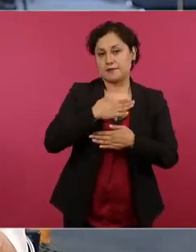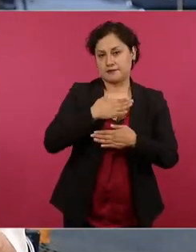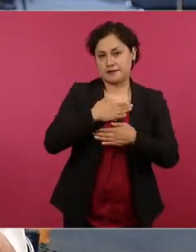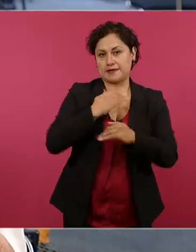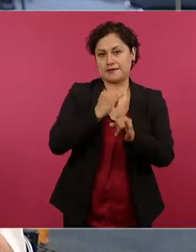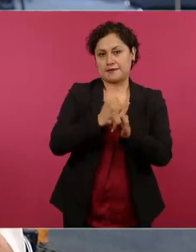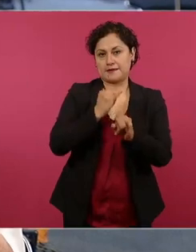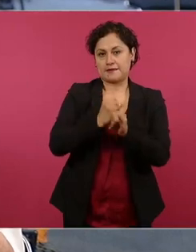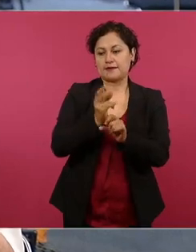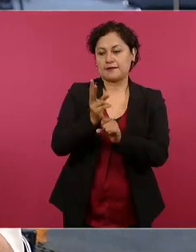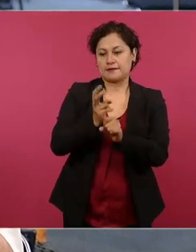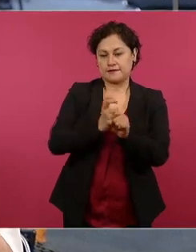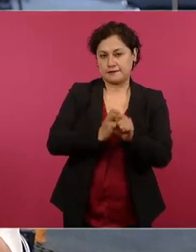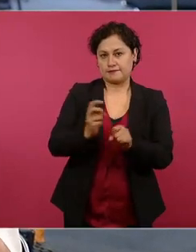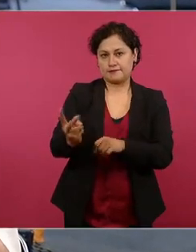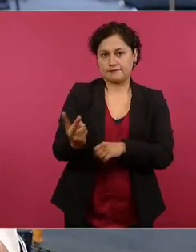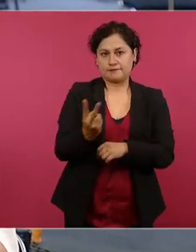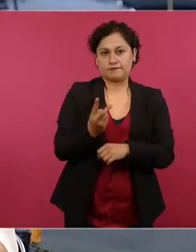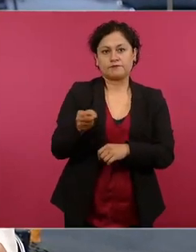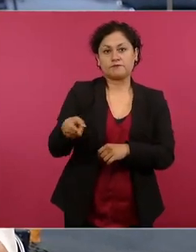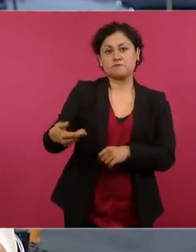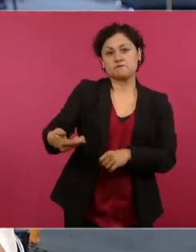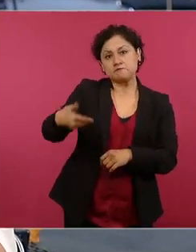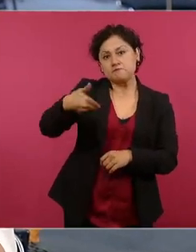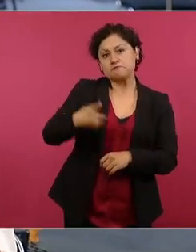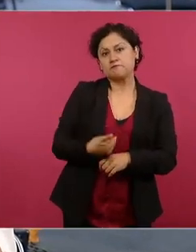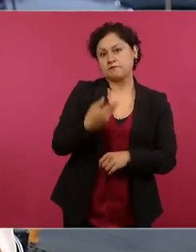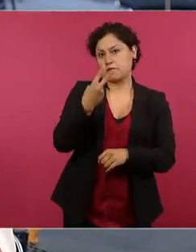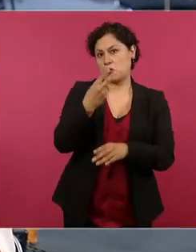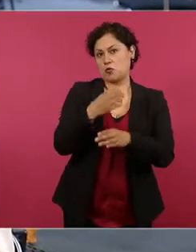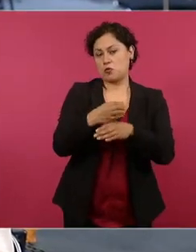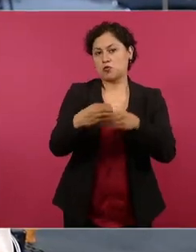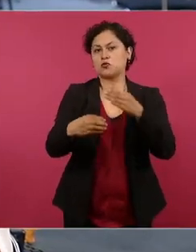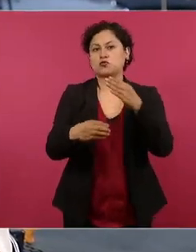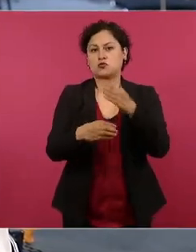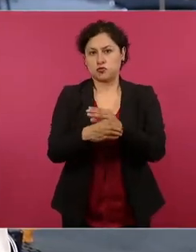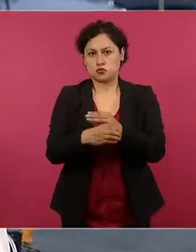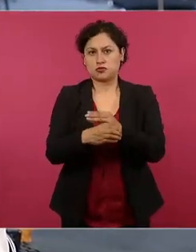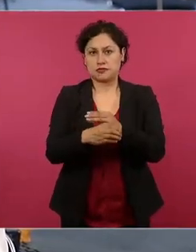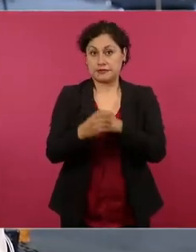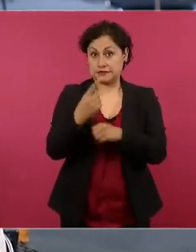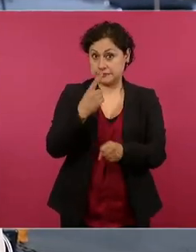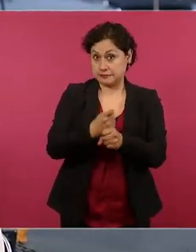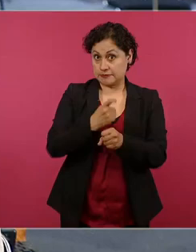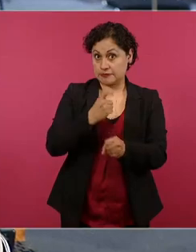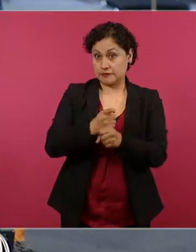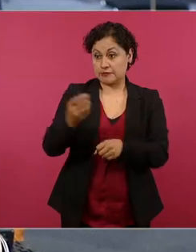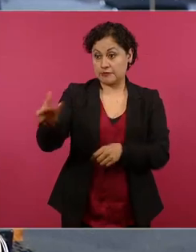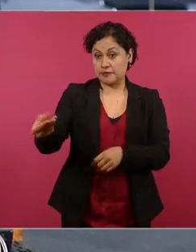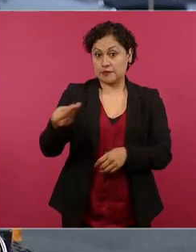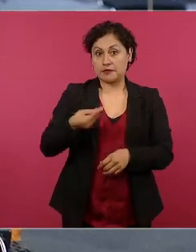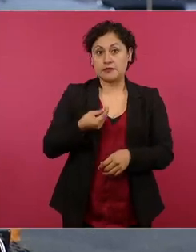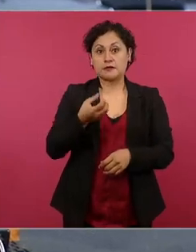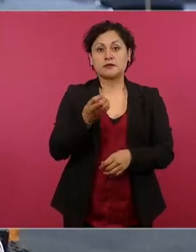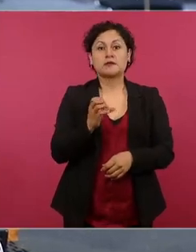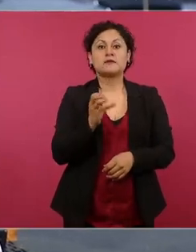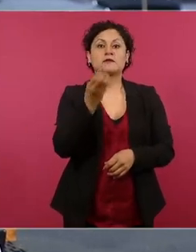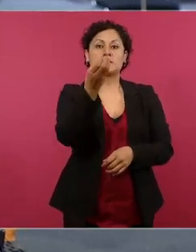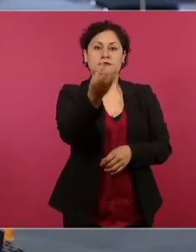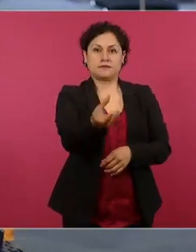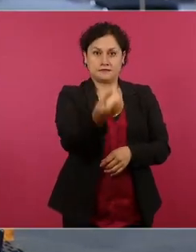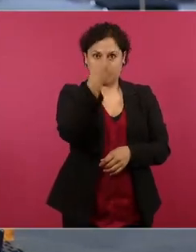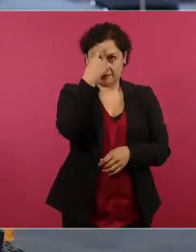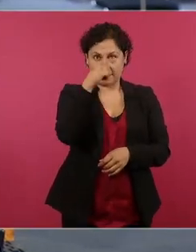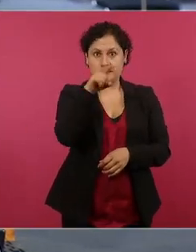piden, primero que nada, dos solicitudes. Una es entregarle esta pelota, es de